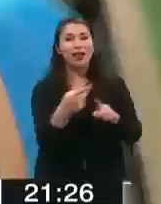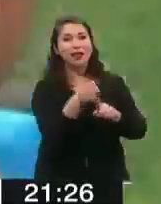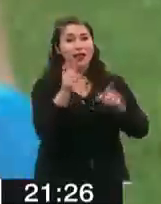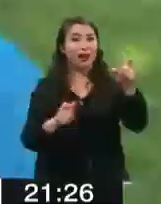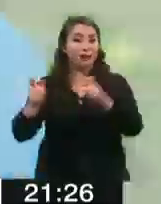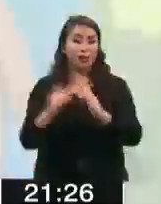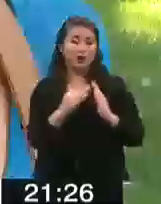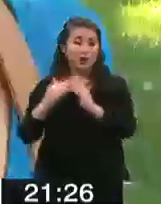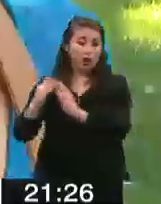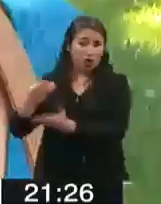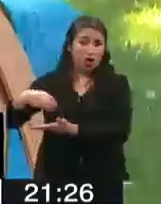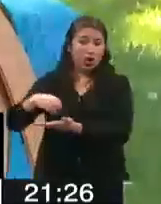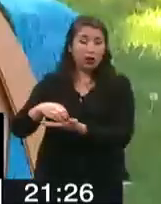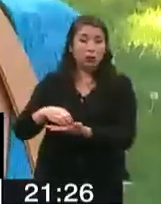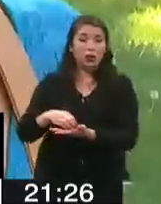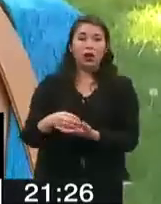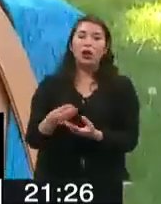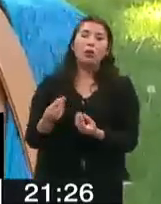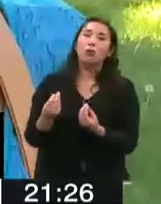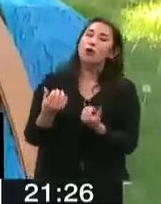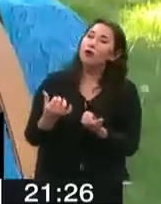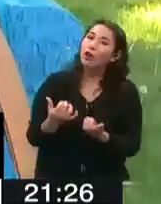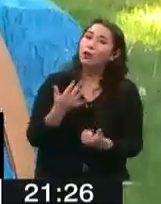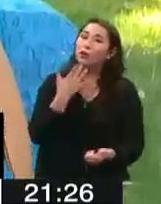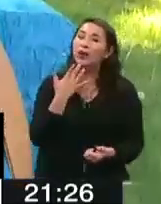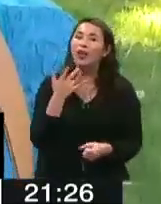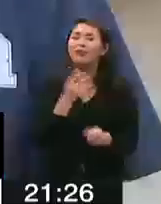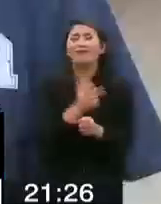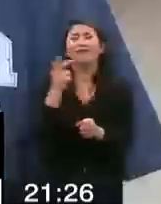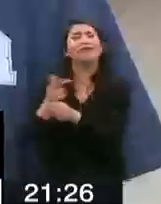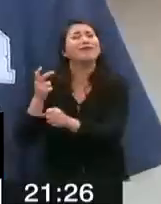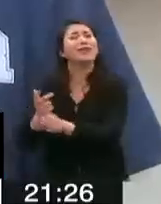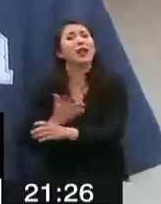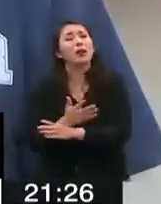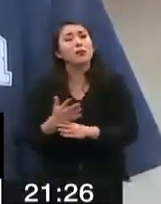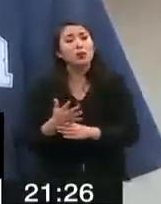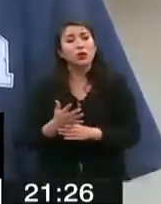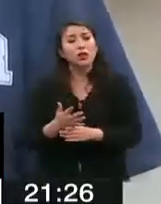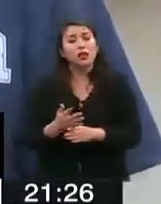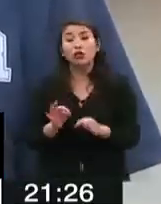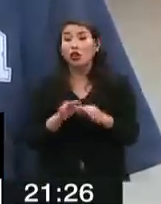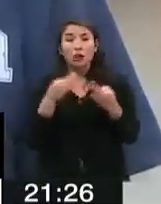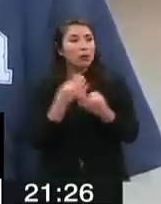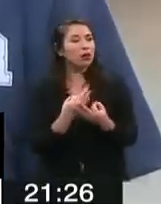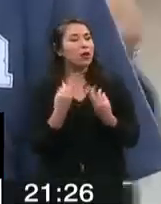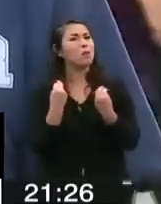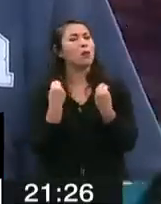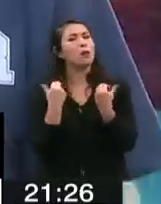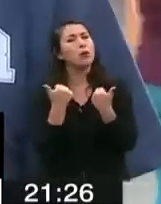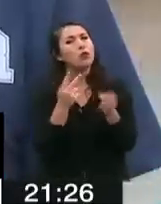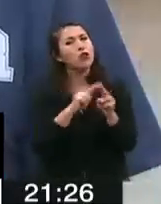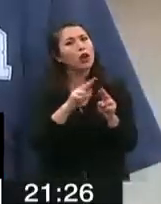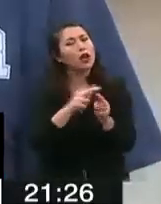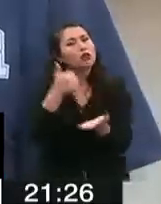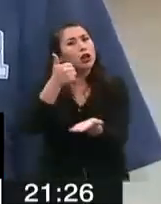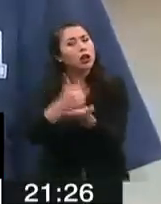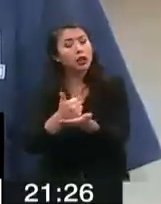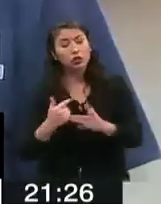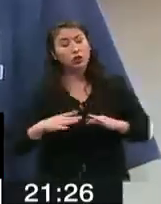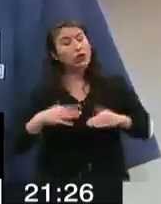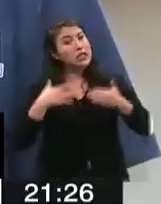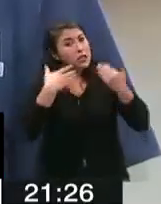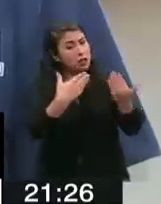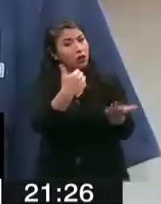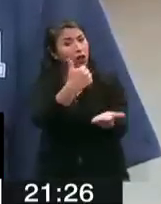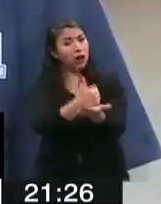la comuna. Bien, bueno, porque hay mucha delincuencia. Totalmente fantástico lo que ha hecho, y felicitando al